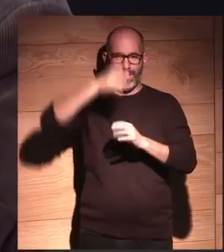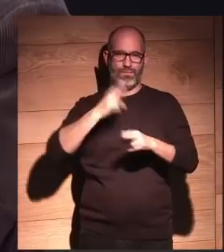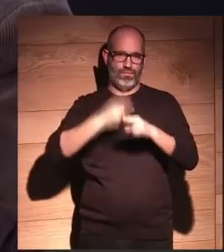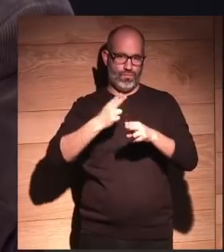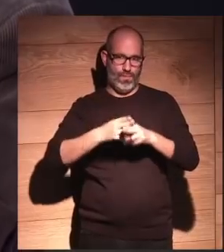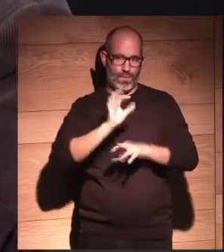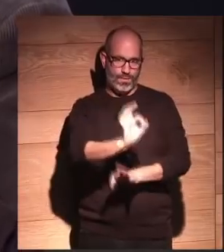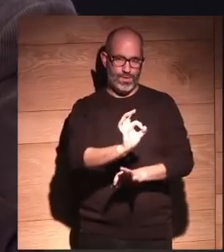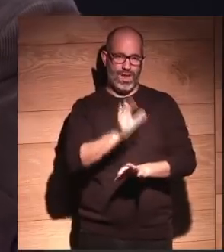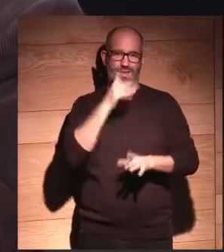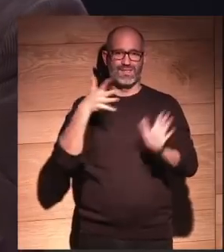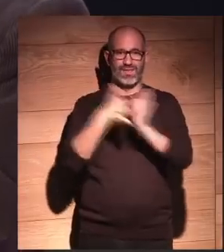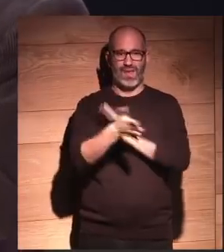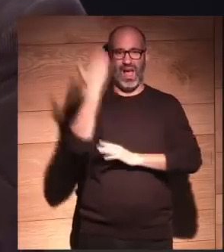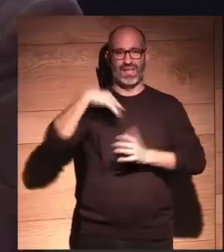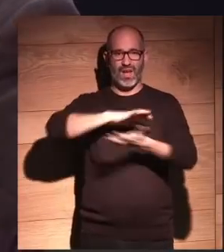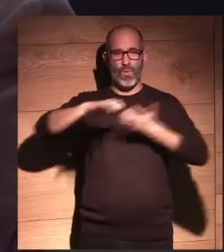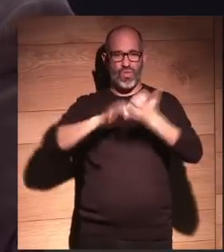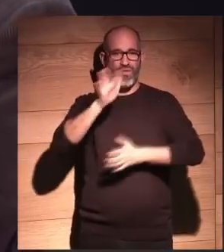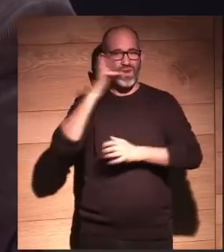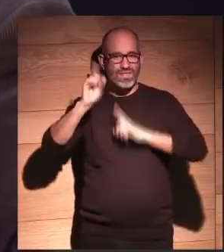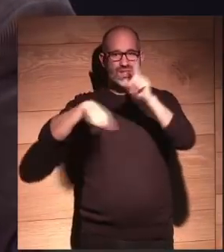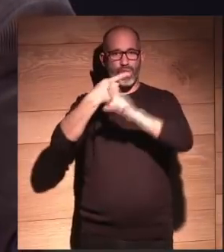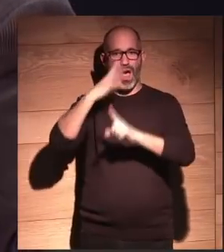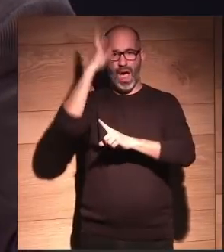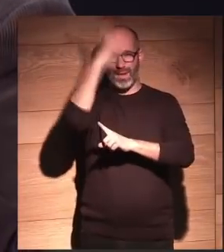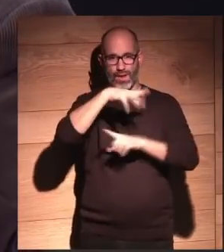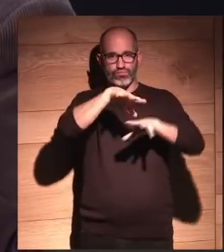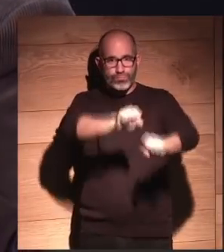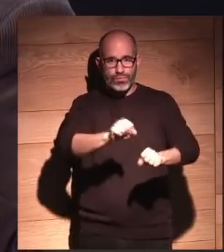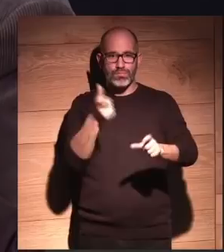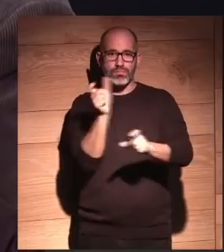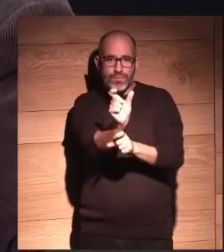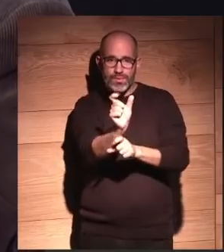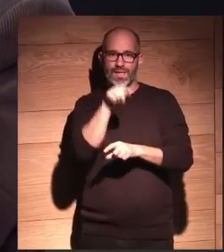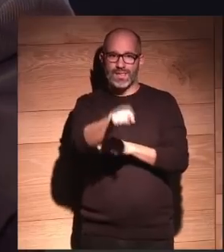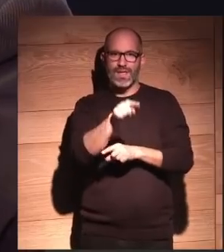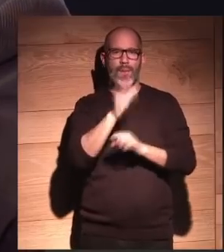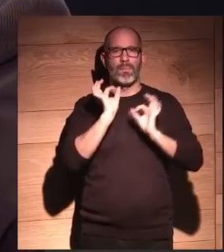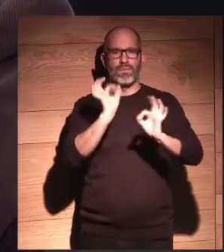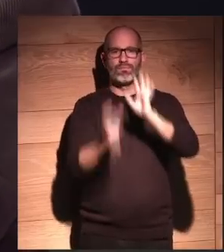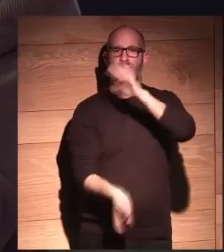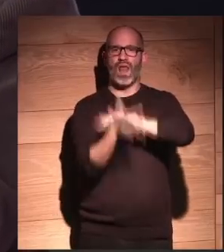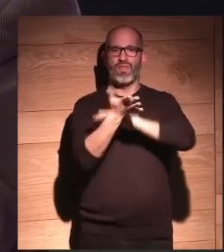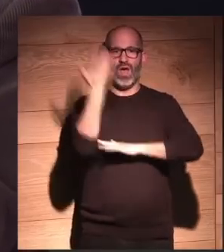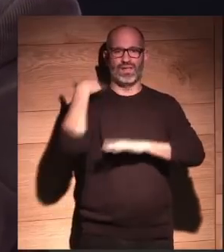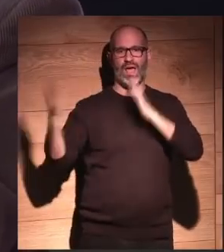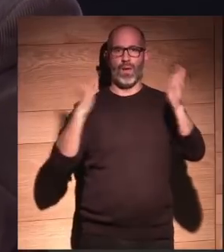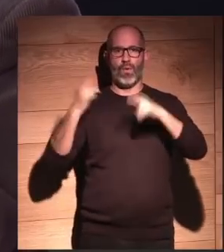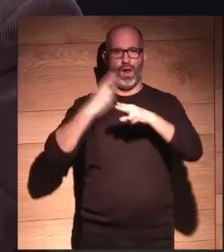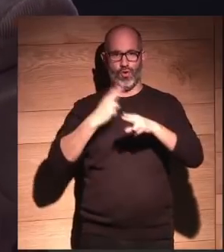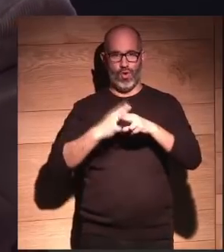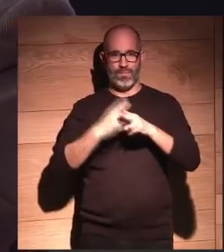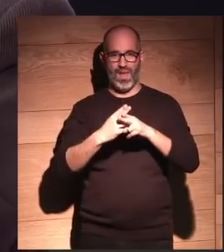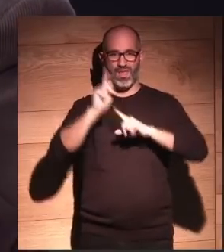concepto de ciudadano lo toma después la Revolución Francesa, lo toman los americanos, pero es una creación específicamente de Roma. La